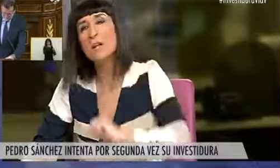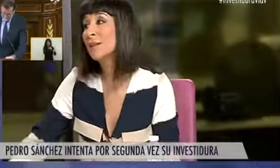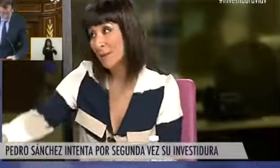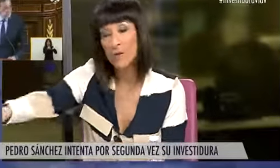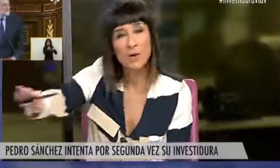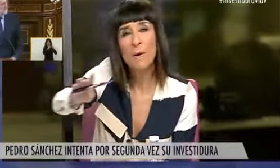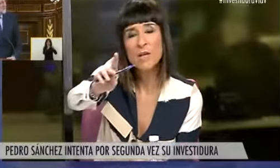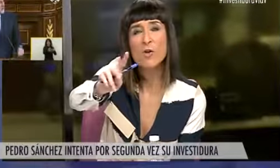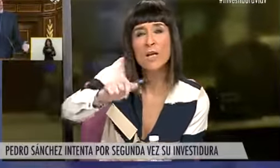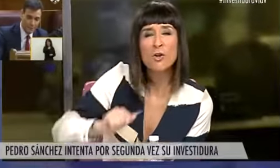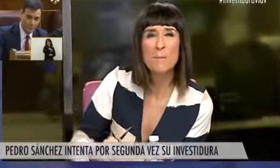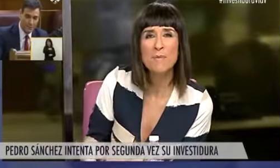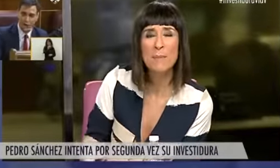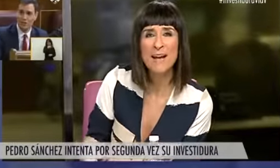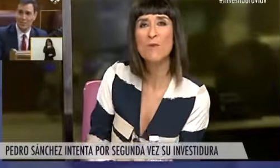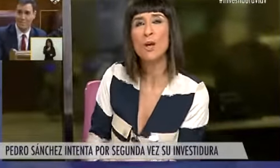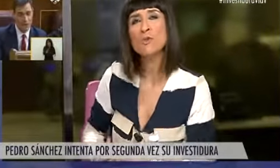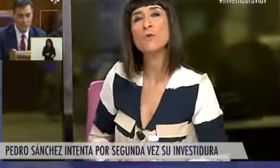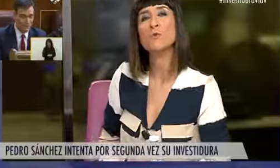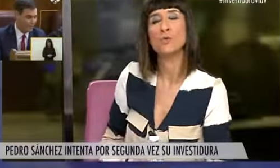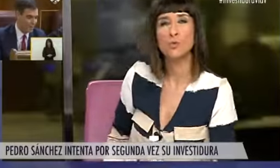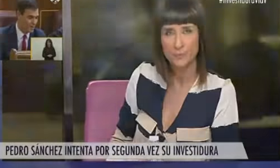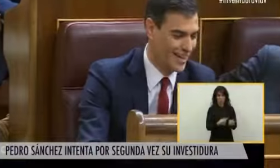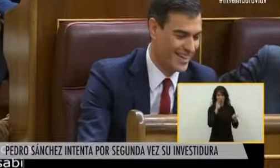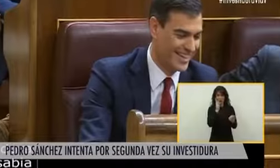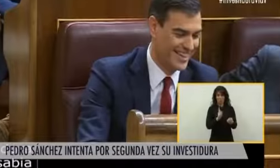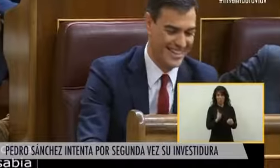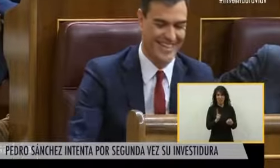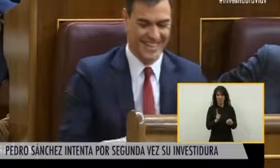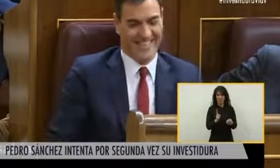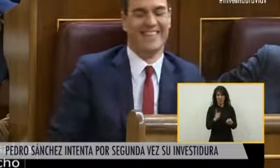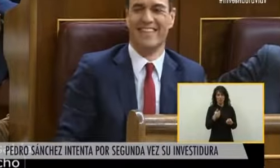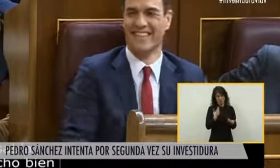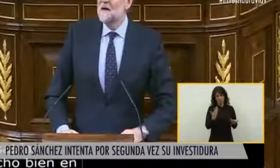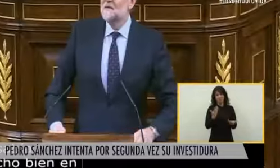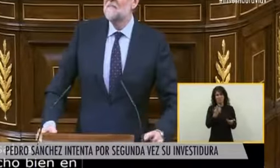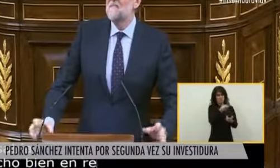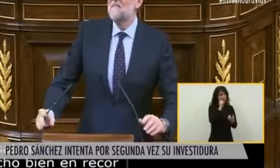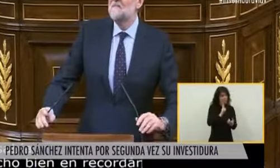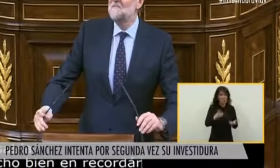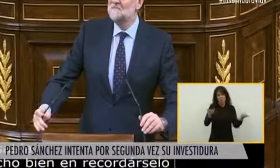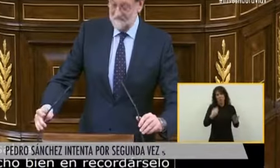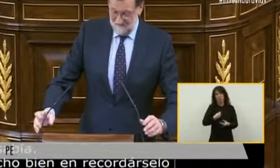Yo lo que... la vuelta al calcetín, no, vamos al Congreso, claro, que empieza Mariano Rajoy. Eso su discurso. Eso viene a recordárselo entonces.